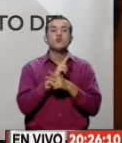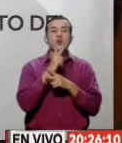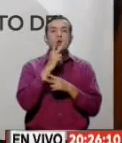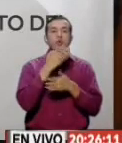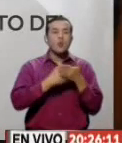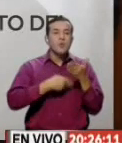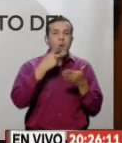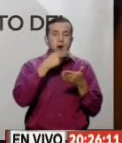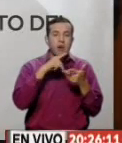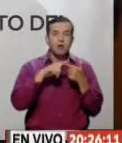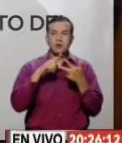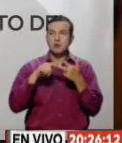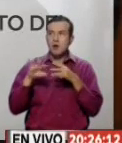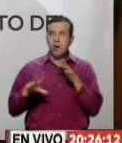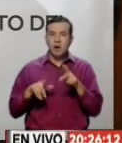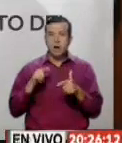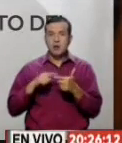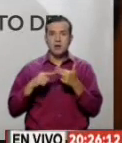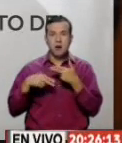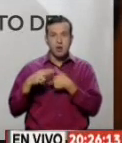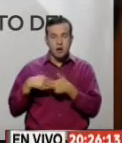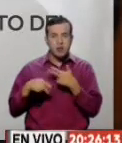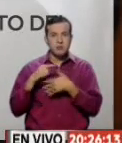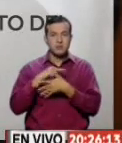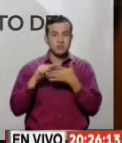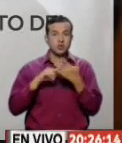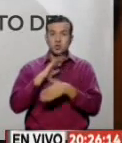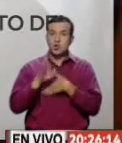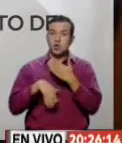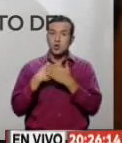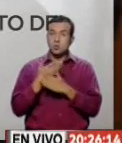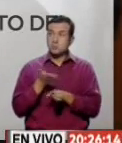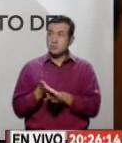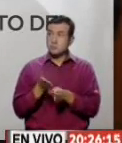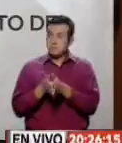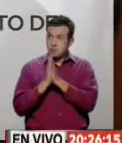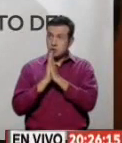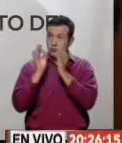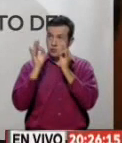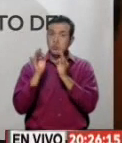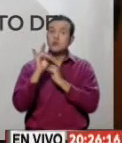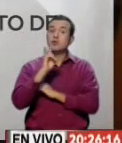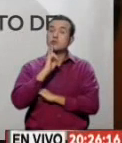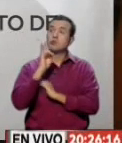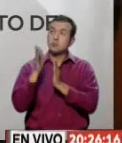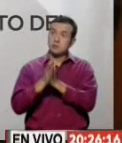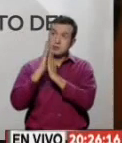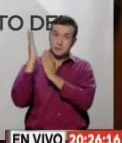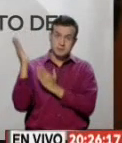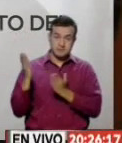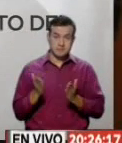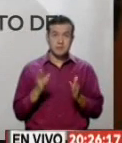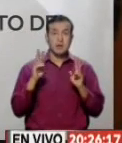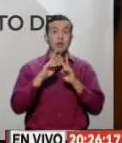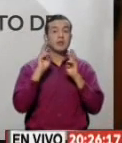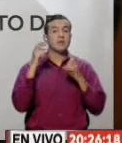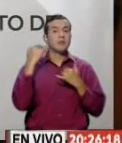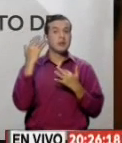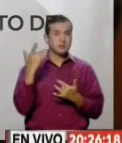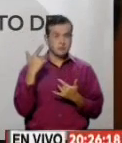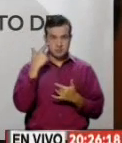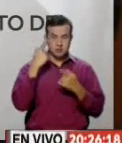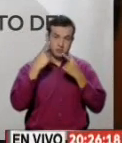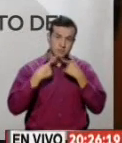falso, peculado y enriquecimiento ilícito, todos enviados mediante solicitud formal a los Estados Unidos. El caso está a la espera